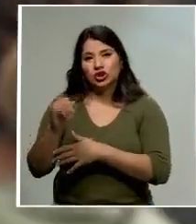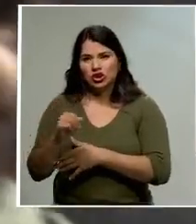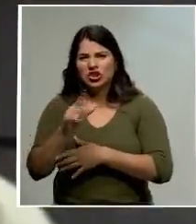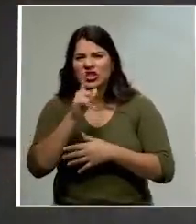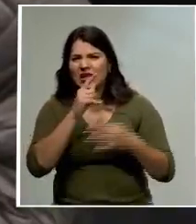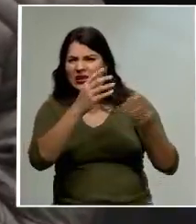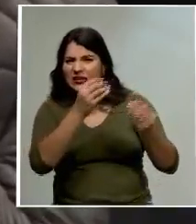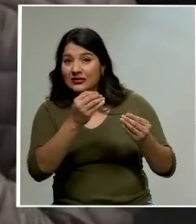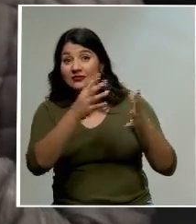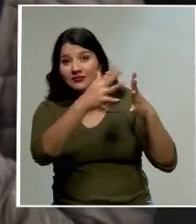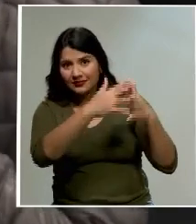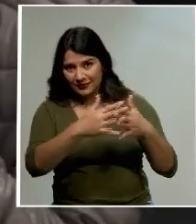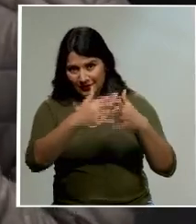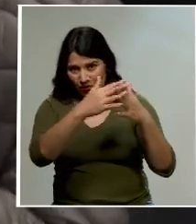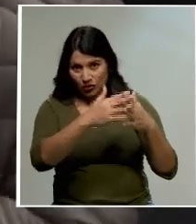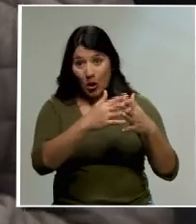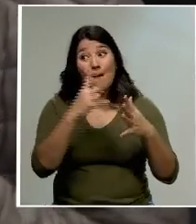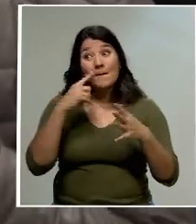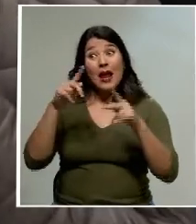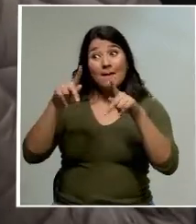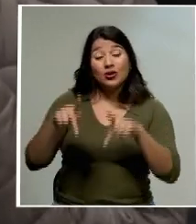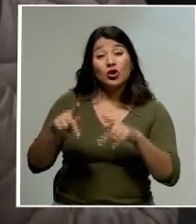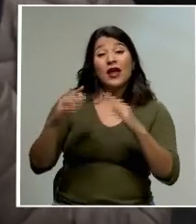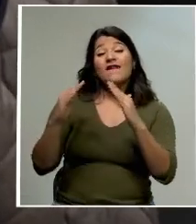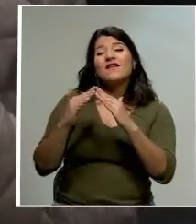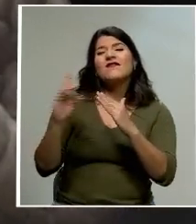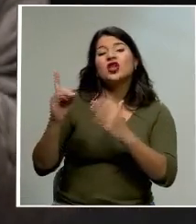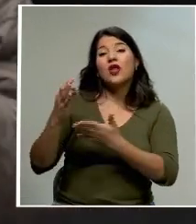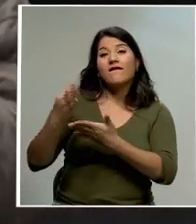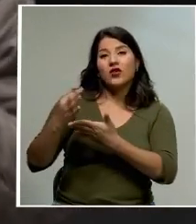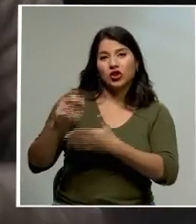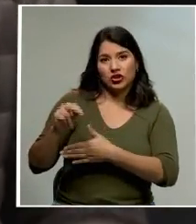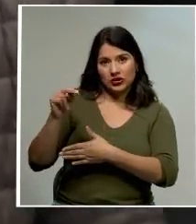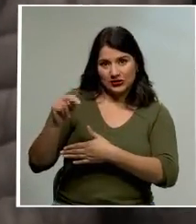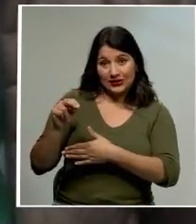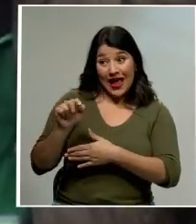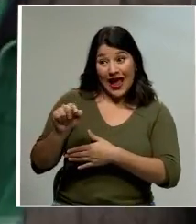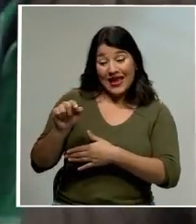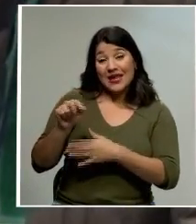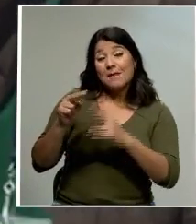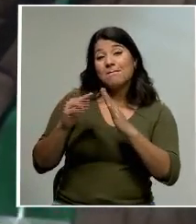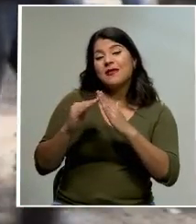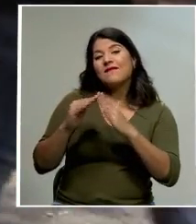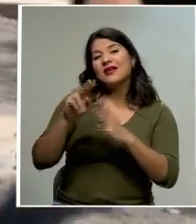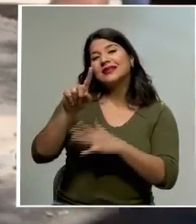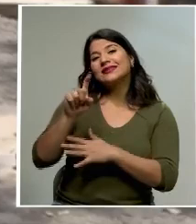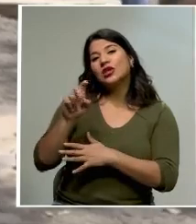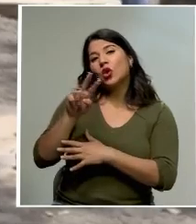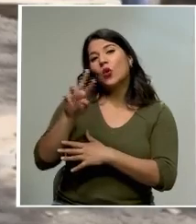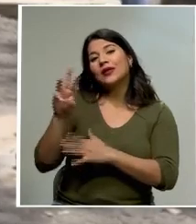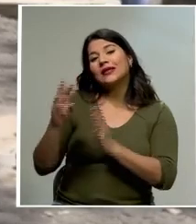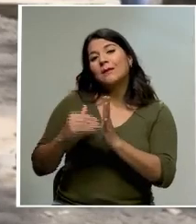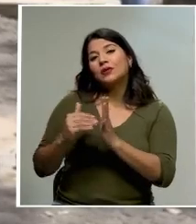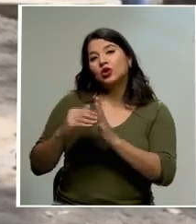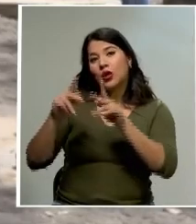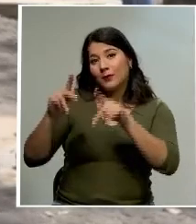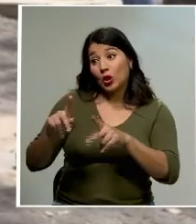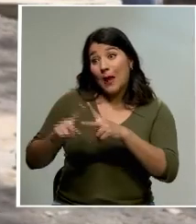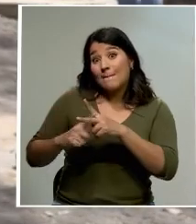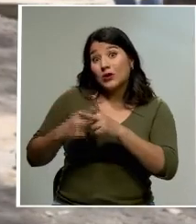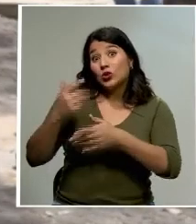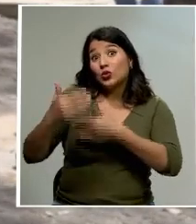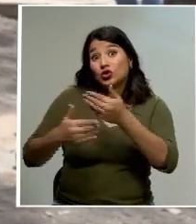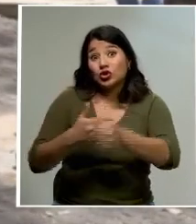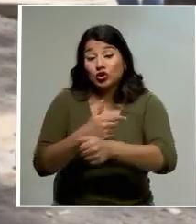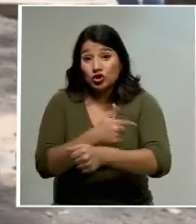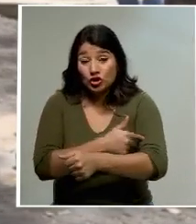destinadas a las personas que viven en la frontera norte. El país de 126 millones de habitantes comenzó la vacunación del personal de salud en diciembre